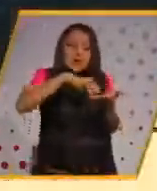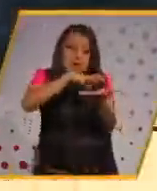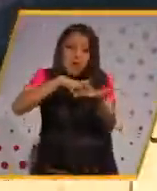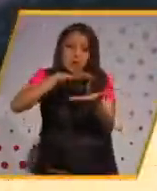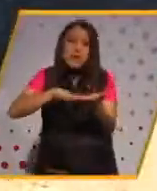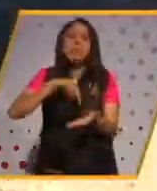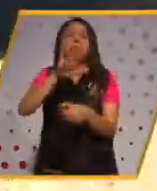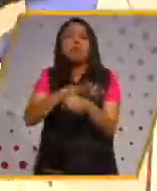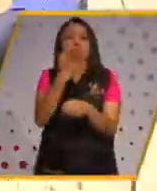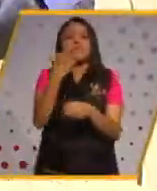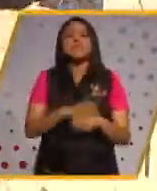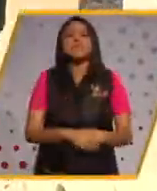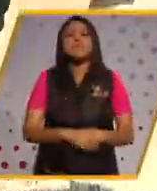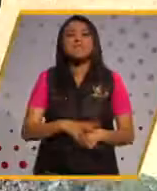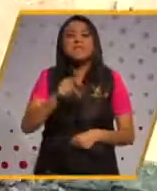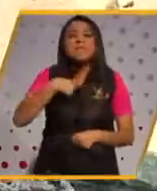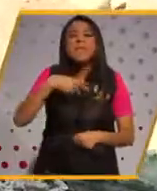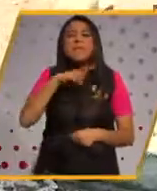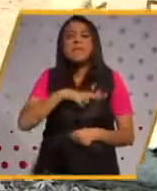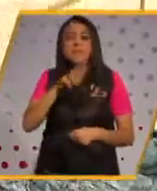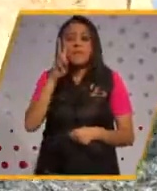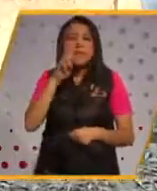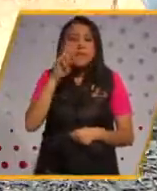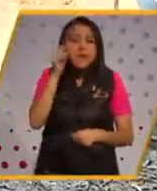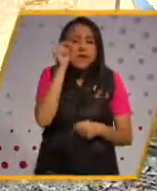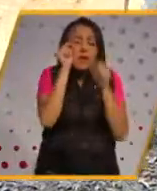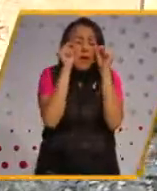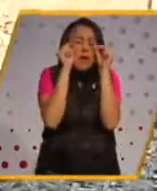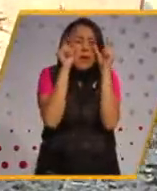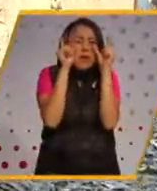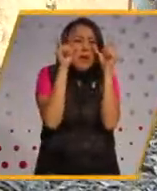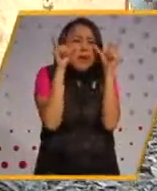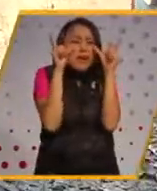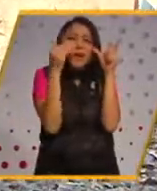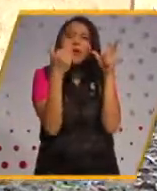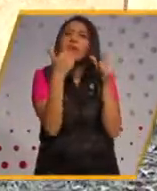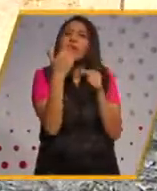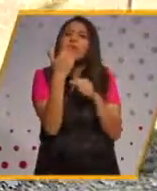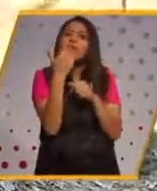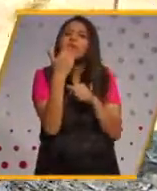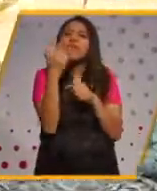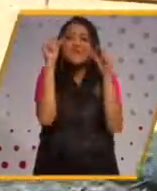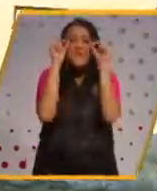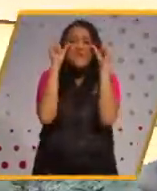aquí lo dejamos abierto los ojos y ya está